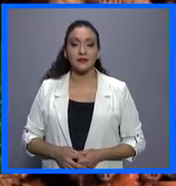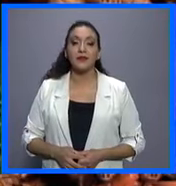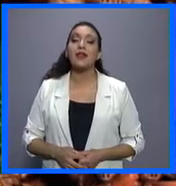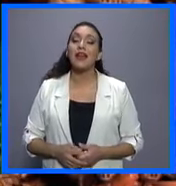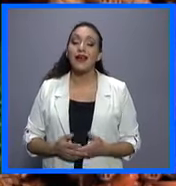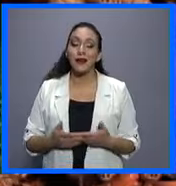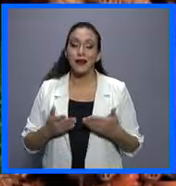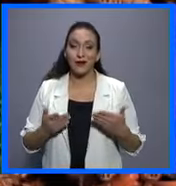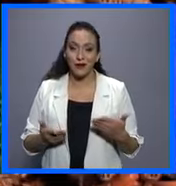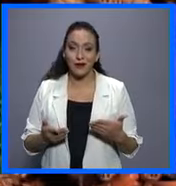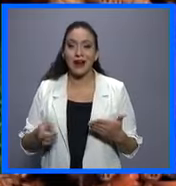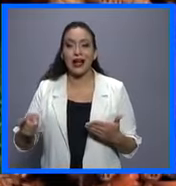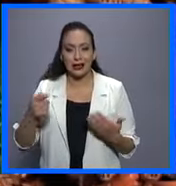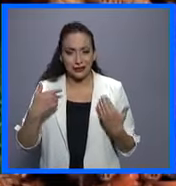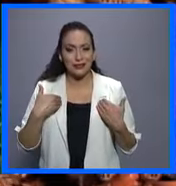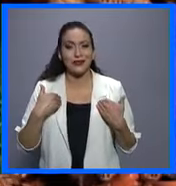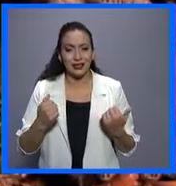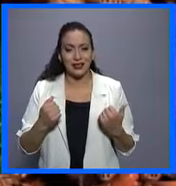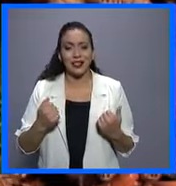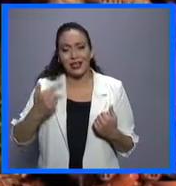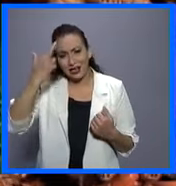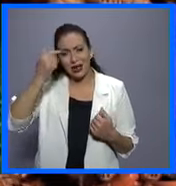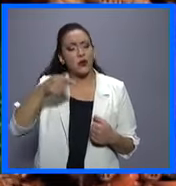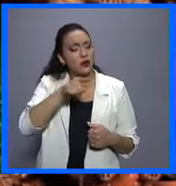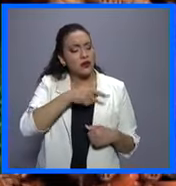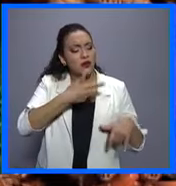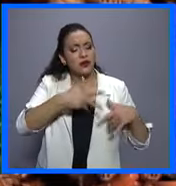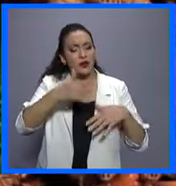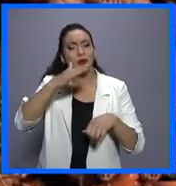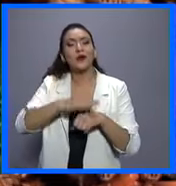entender por qué era que habíamos salido.